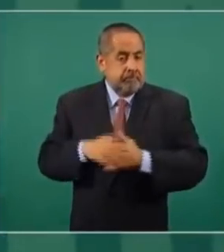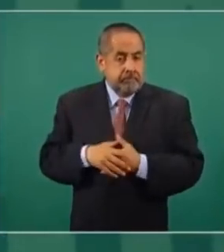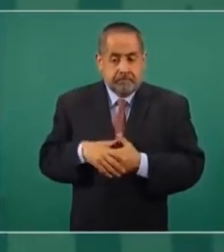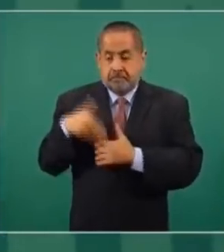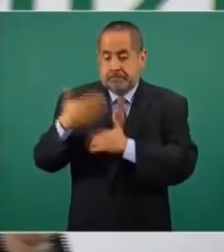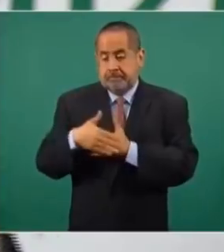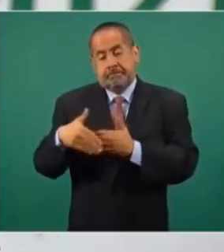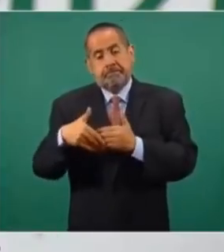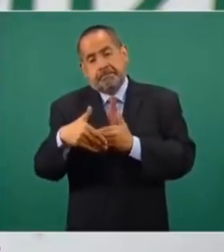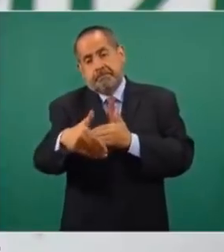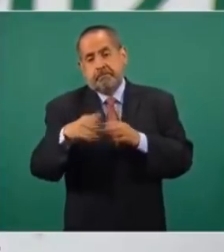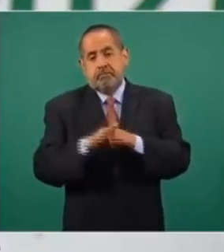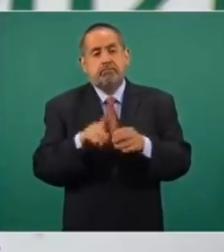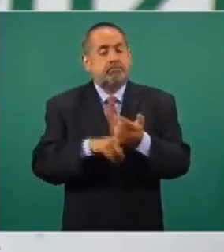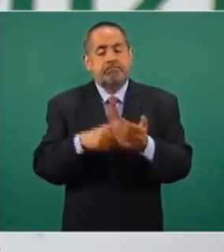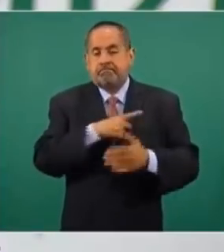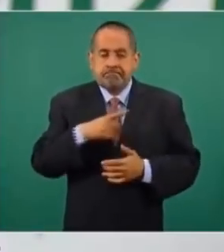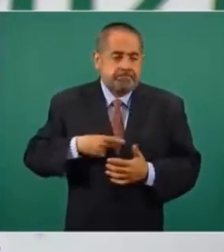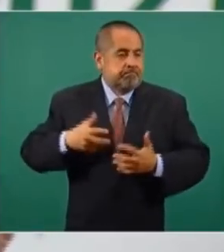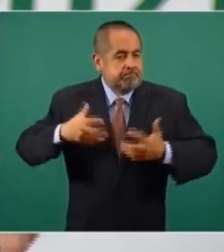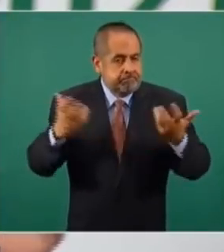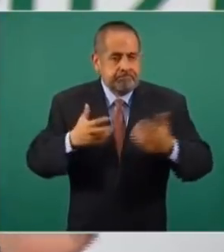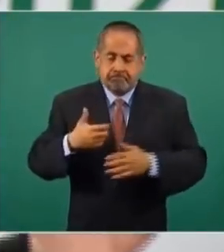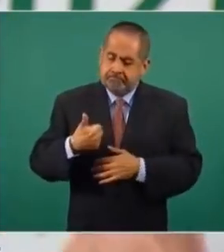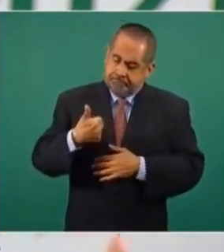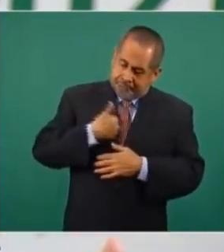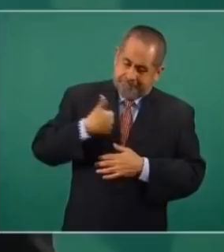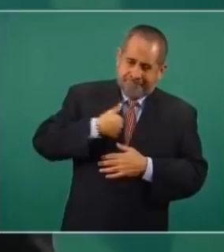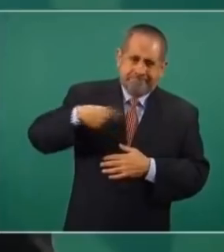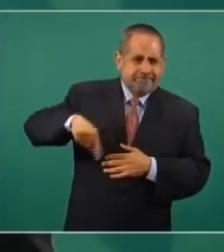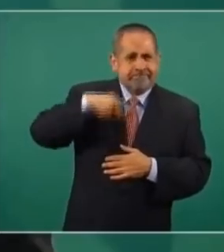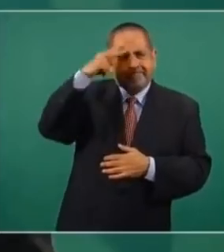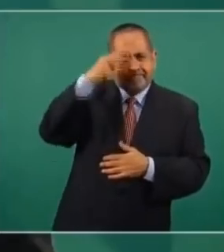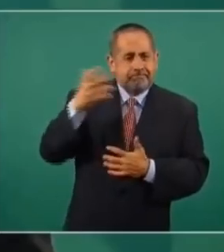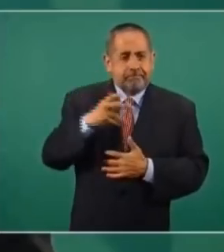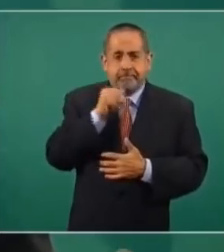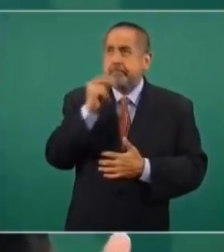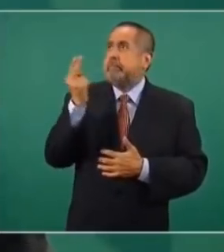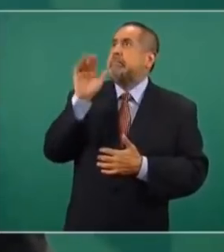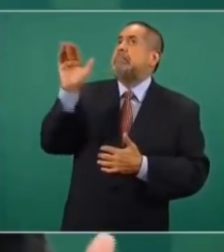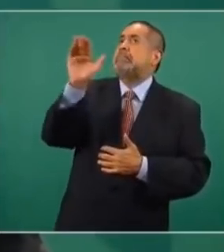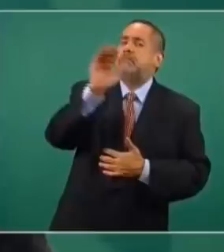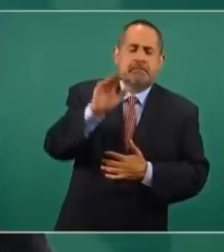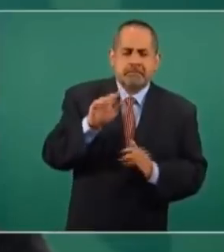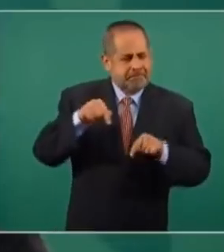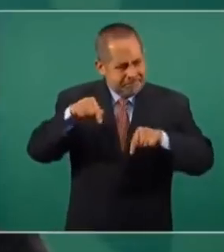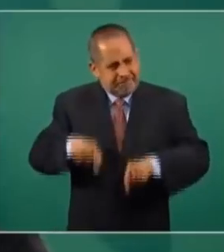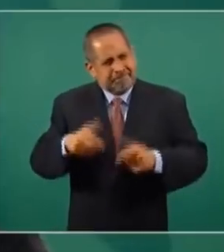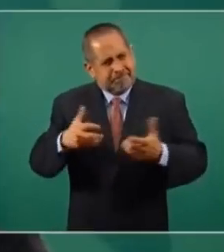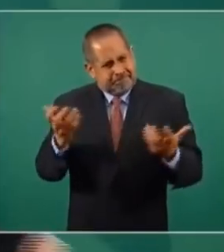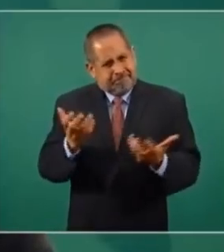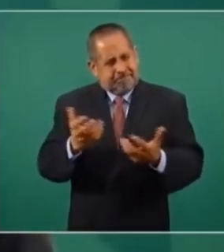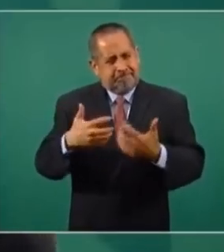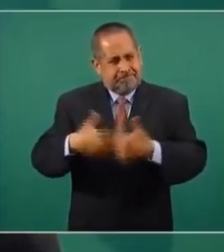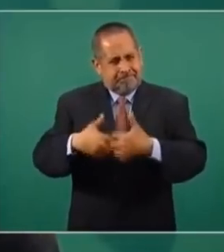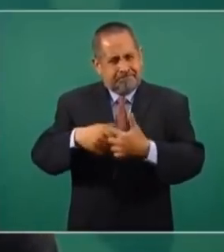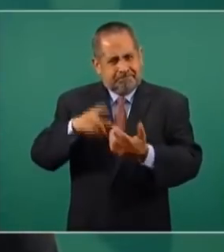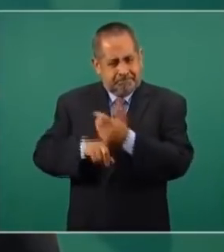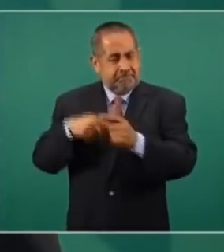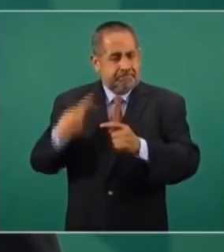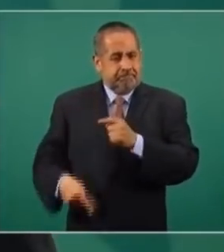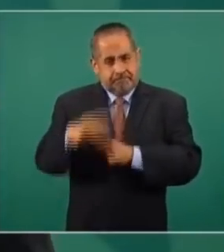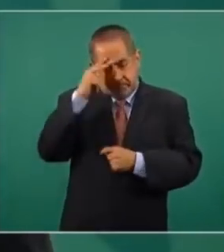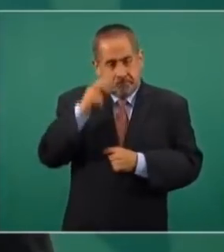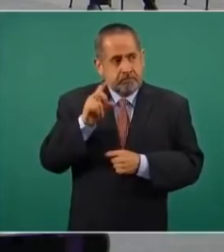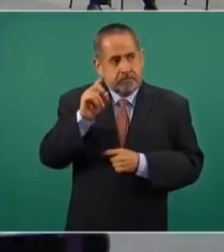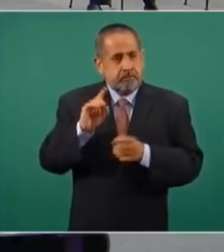sucesivo que ser cada vez más autosuficientes en la producción de vacunas. Lo dijo también el señor presidente